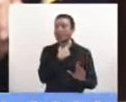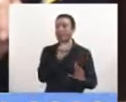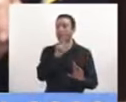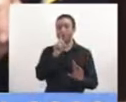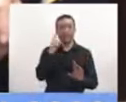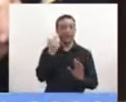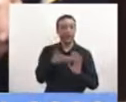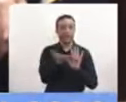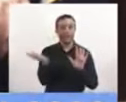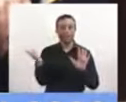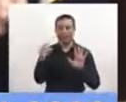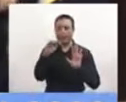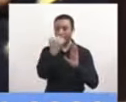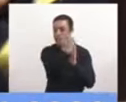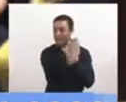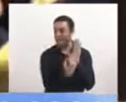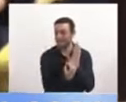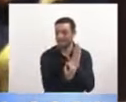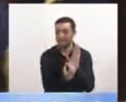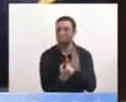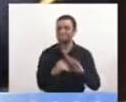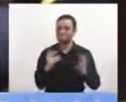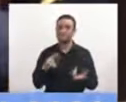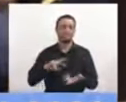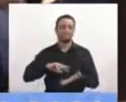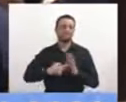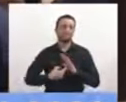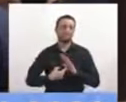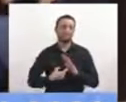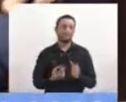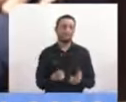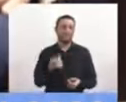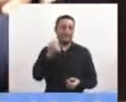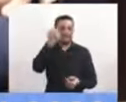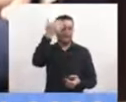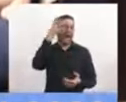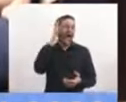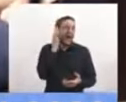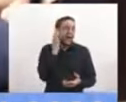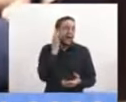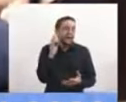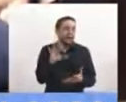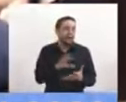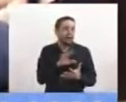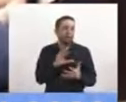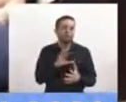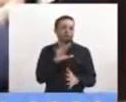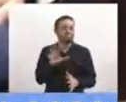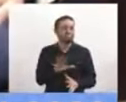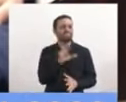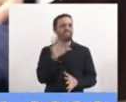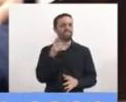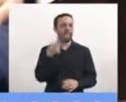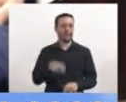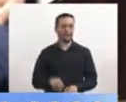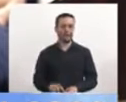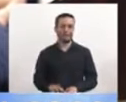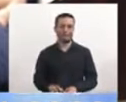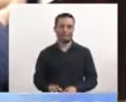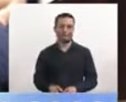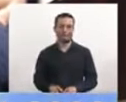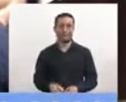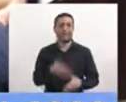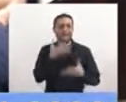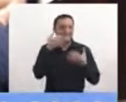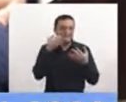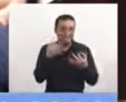un montón de derechos, los postergamos por un bien superior, ¿sí? No salir de nuestra casa, no visitar parientes, no despedir